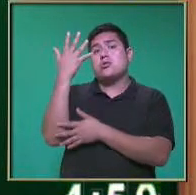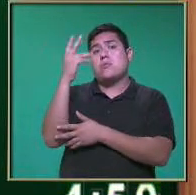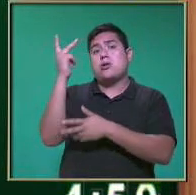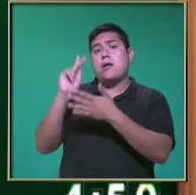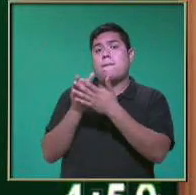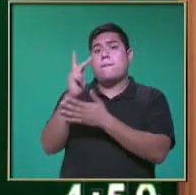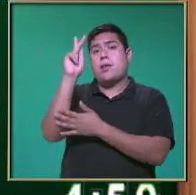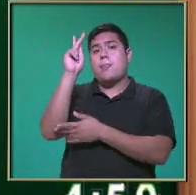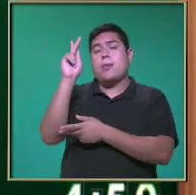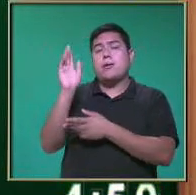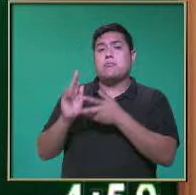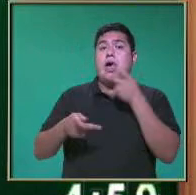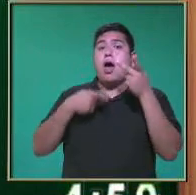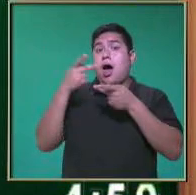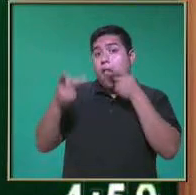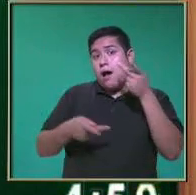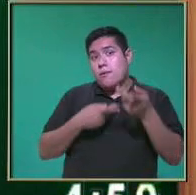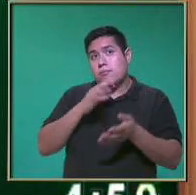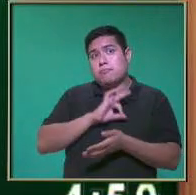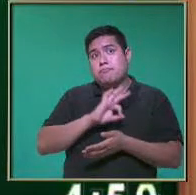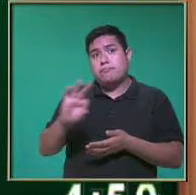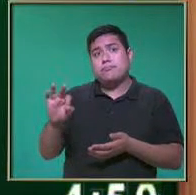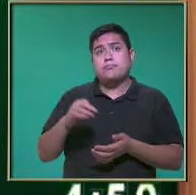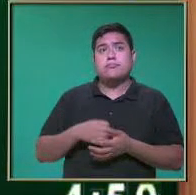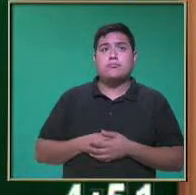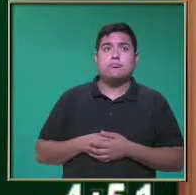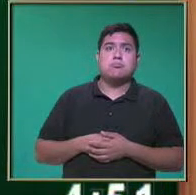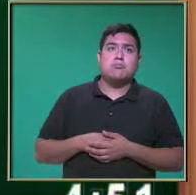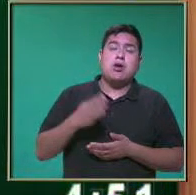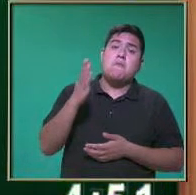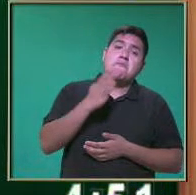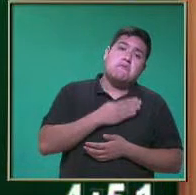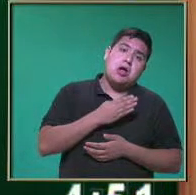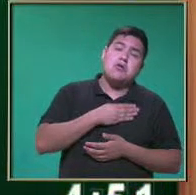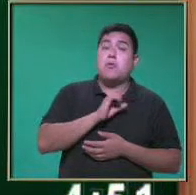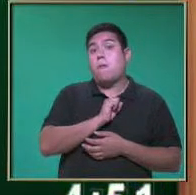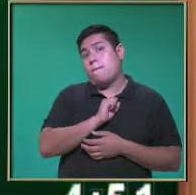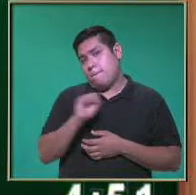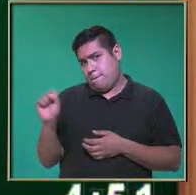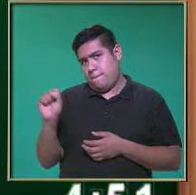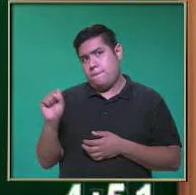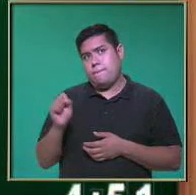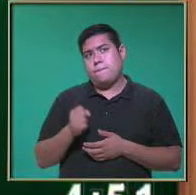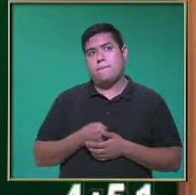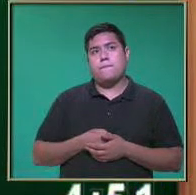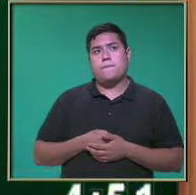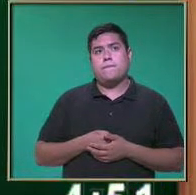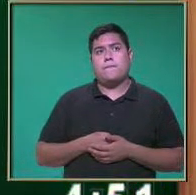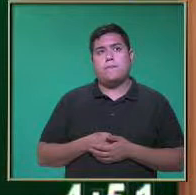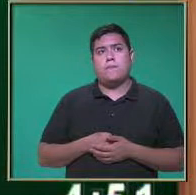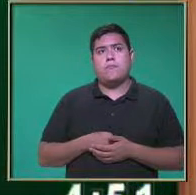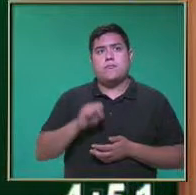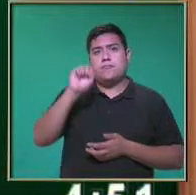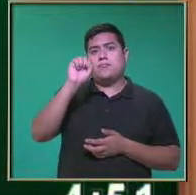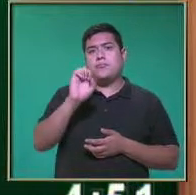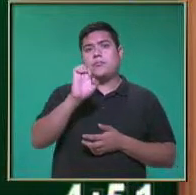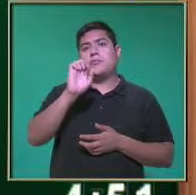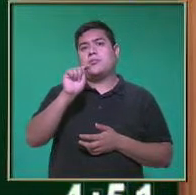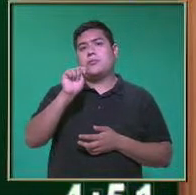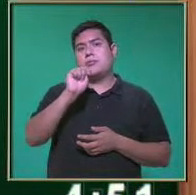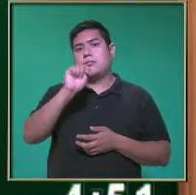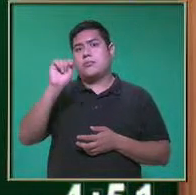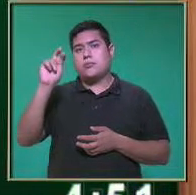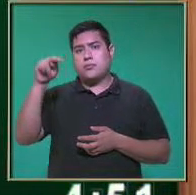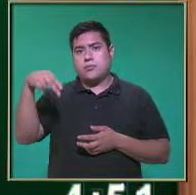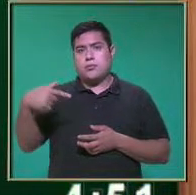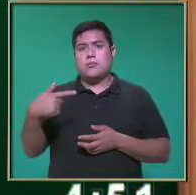o las plantas también hablan. Y dice aquí que pueden ser buenos o pueden ser malvados. Then we have the setting. What is the setting? It's the place where the